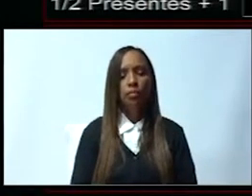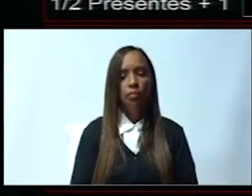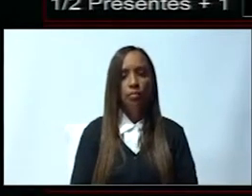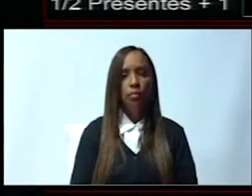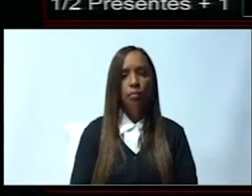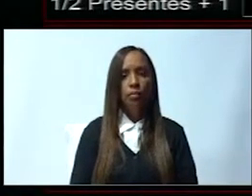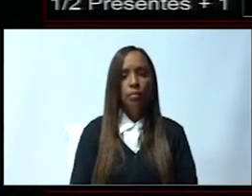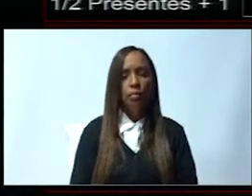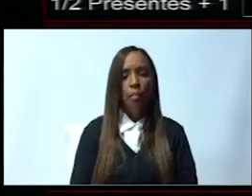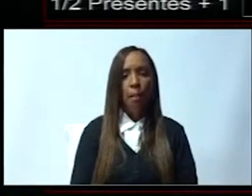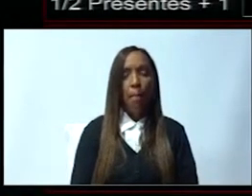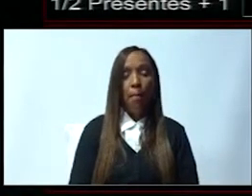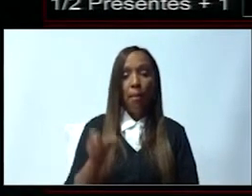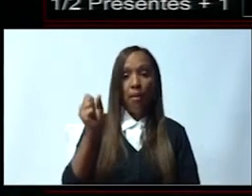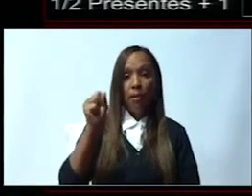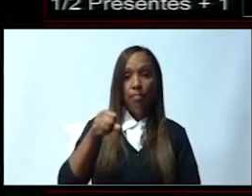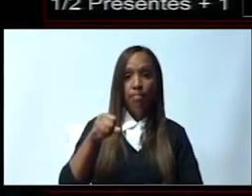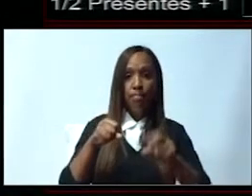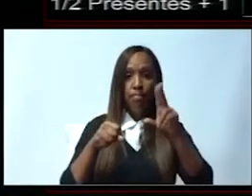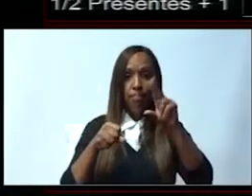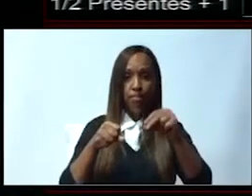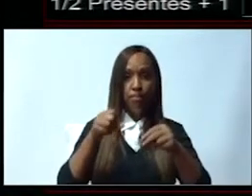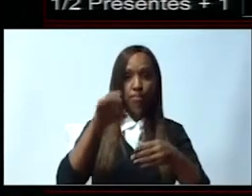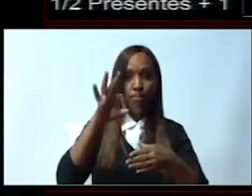¿Sí o no?